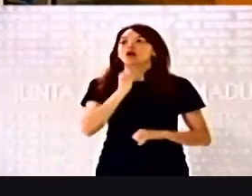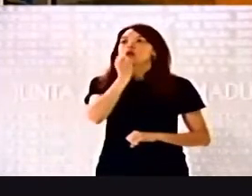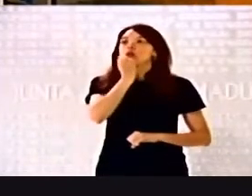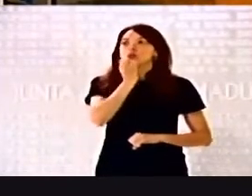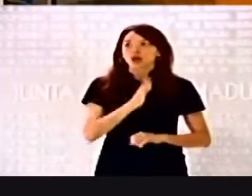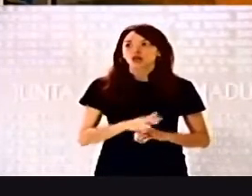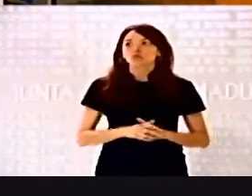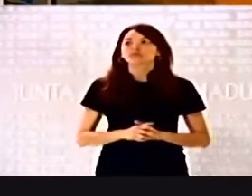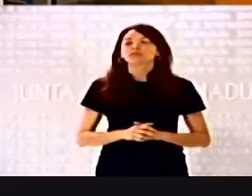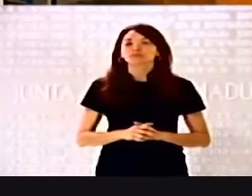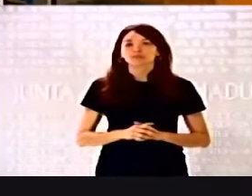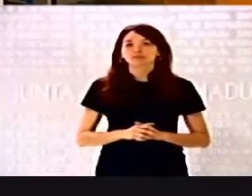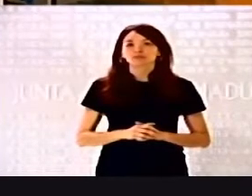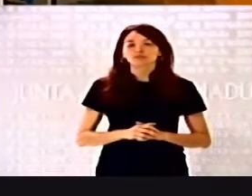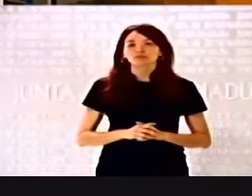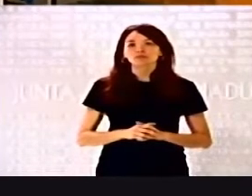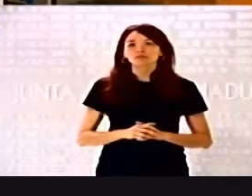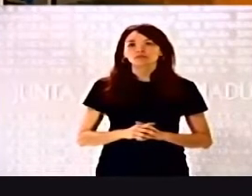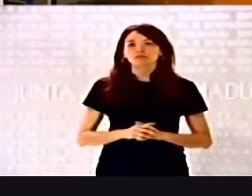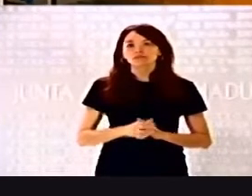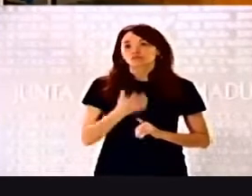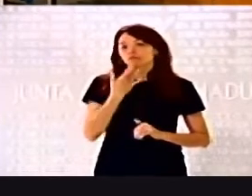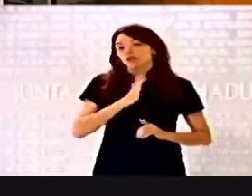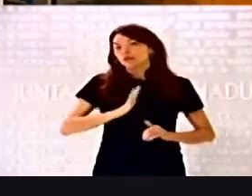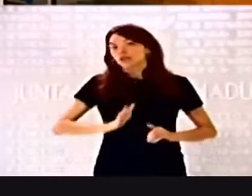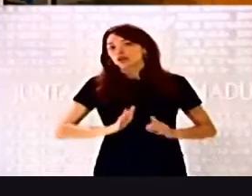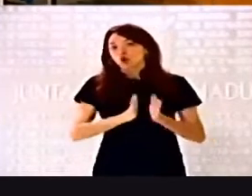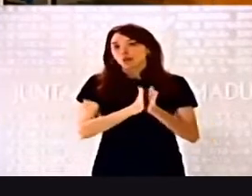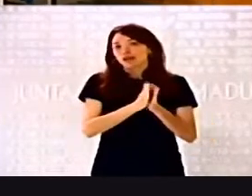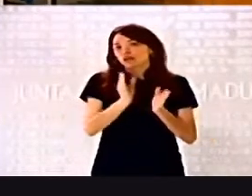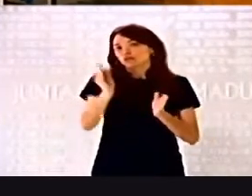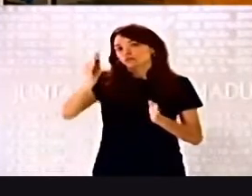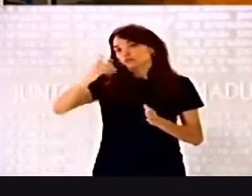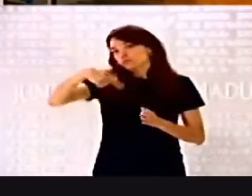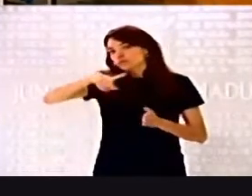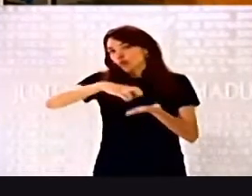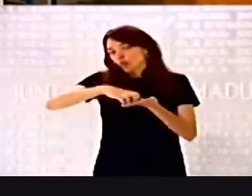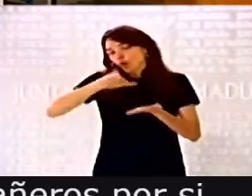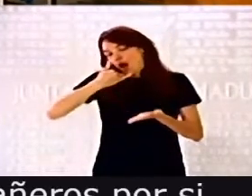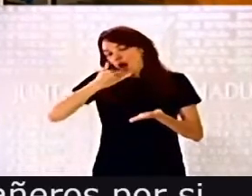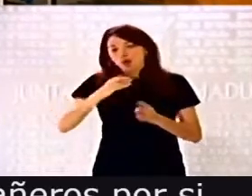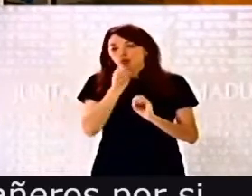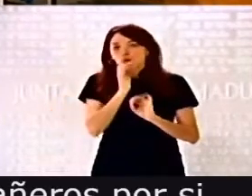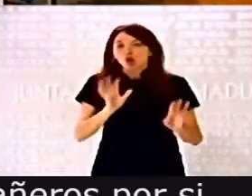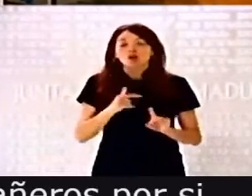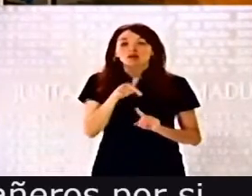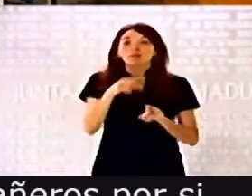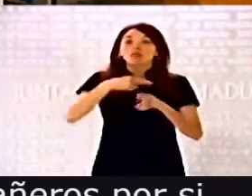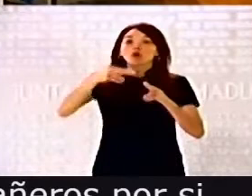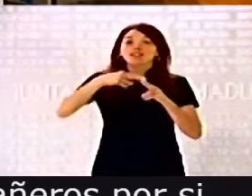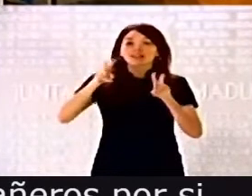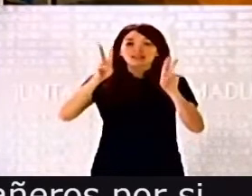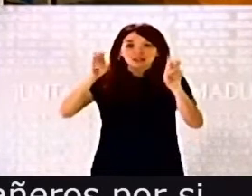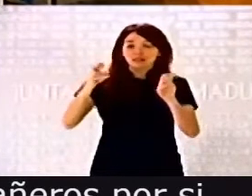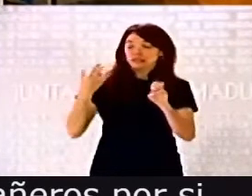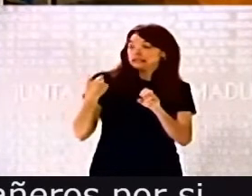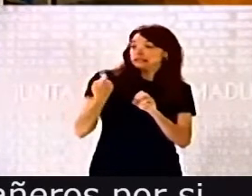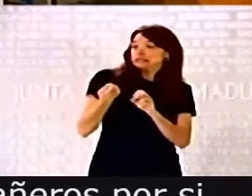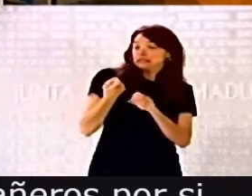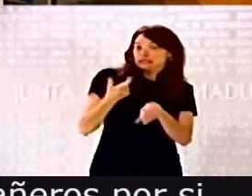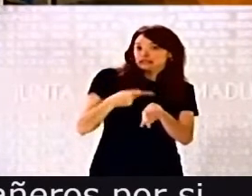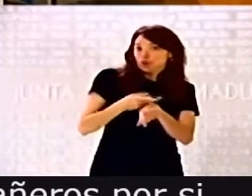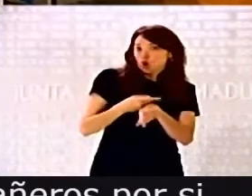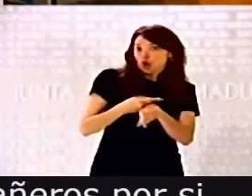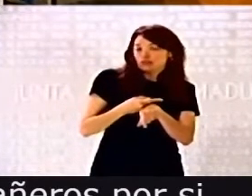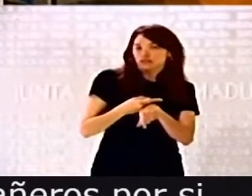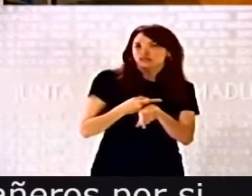pues era para dejar a los compañeros por si tenían alguna duda más. Sobre, bueno, pues la polémica de las últimas horas, ¿no? A raíz